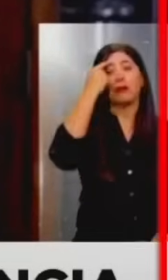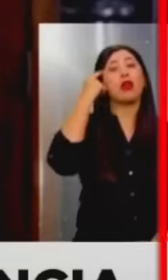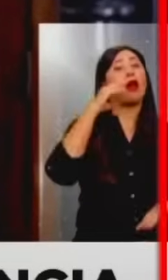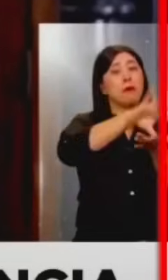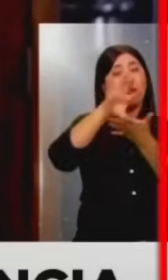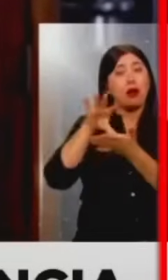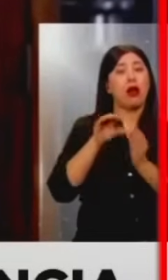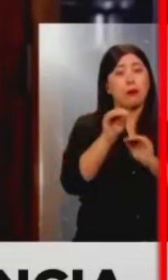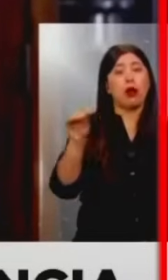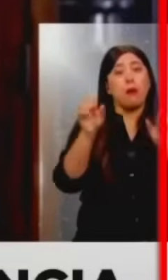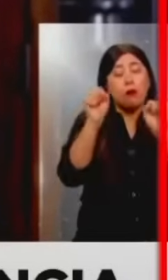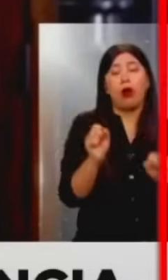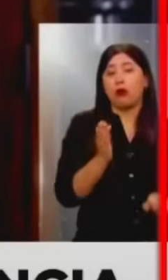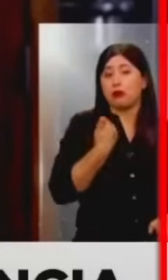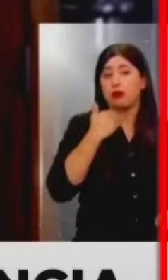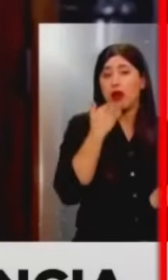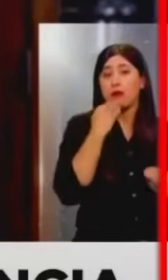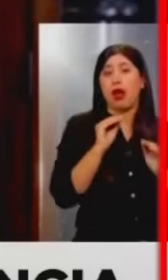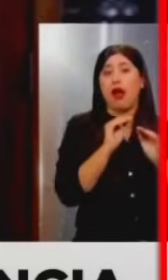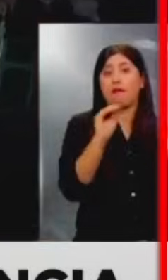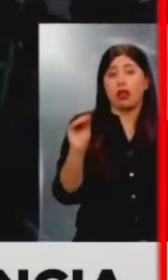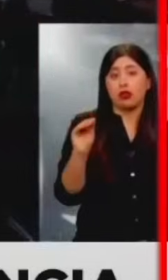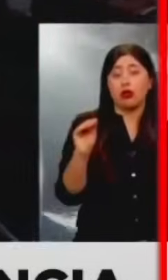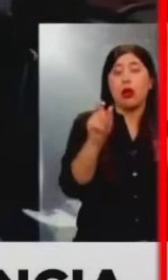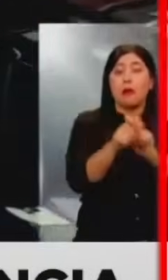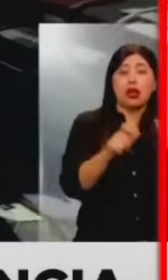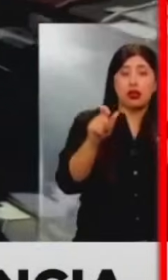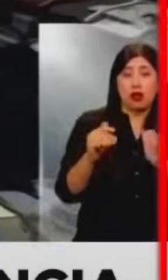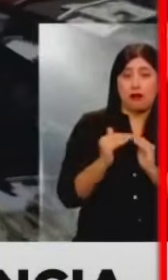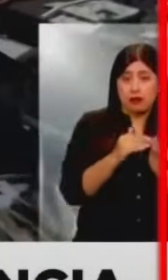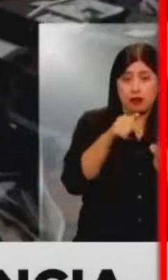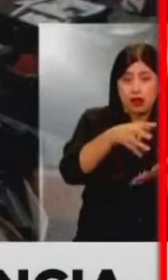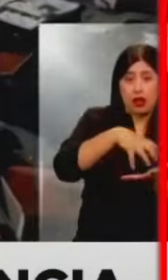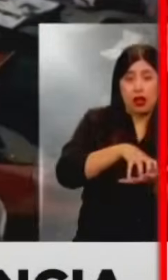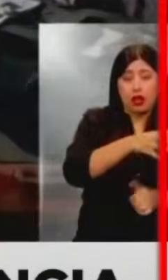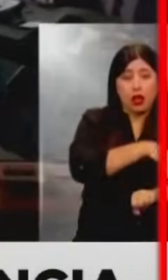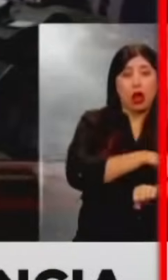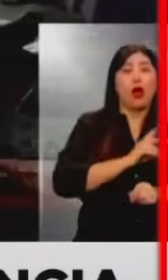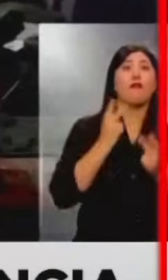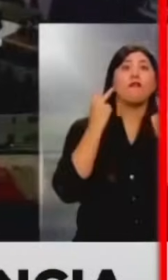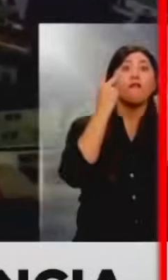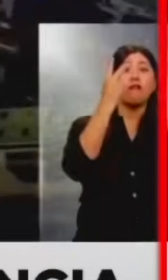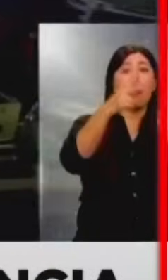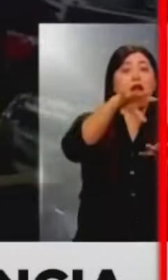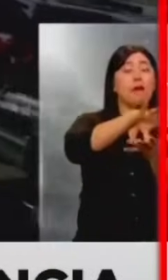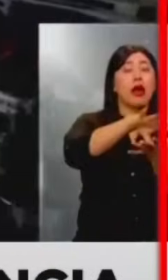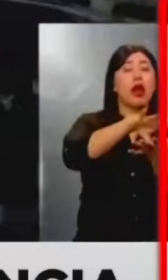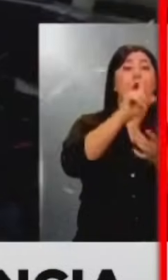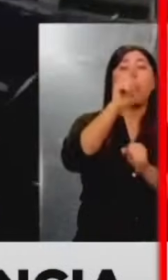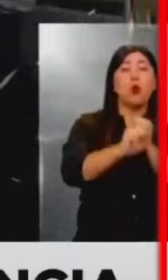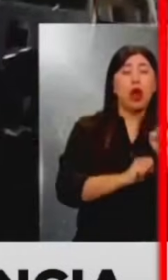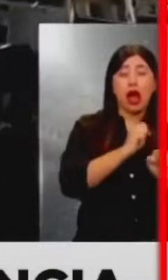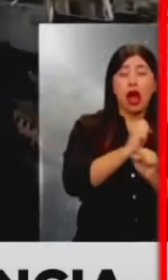las advertencias que estime conveniente. Nosotros también quisiéramos hacer una advertencia a aquellos vecinos de la ciudad y región que viajan a un país donde al